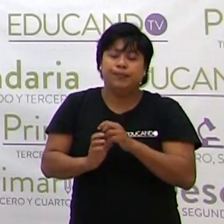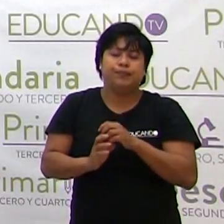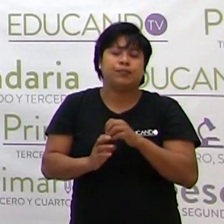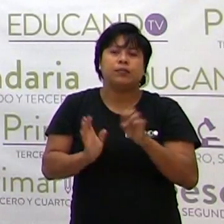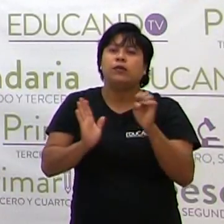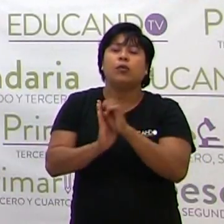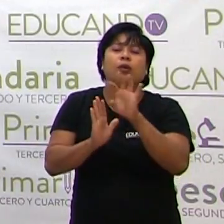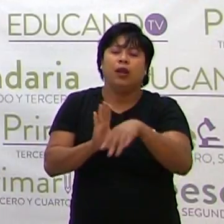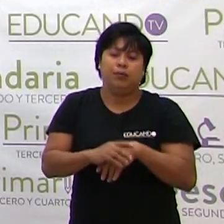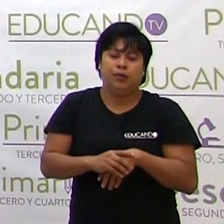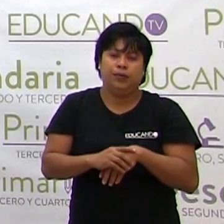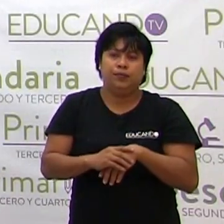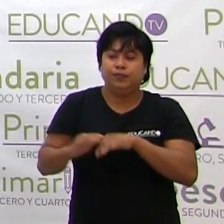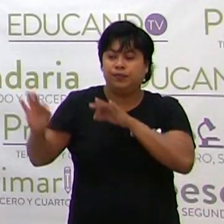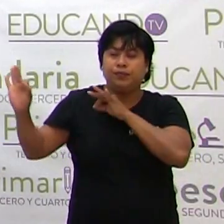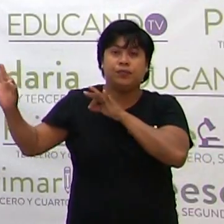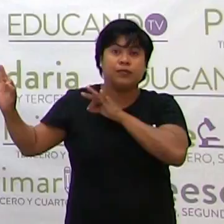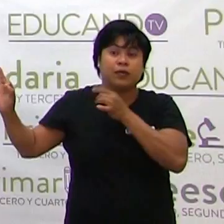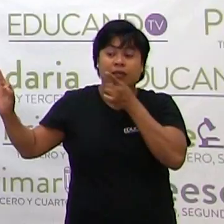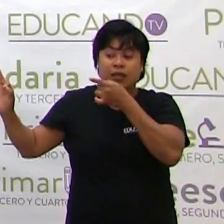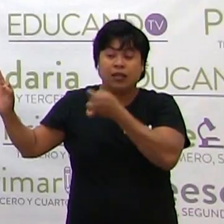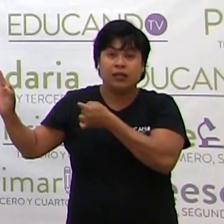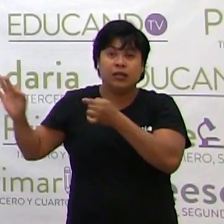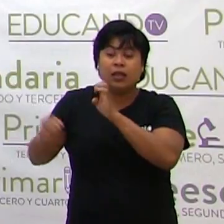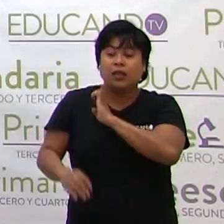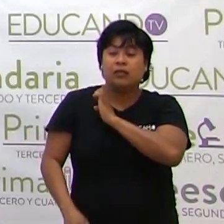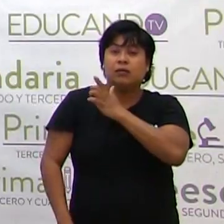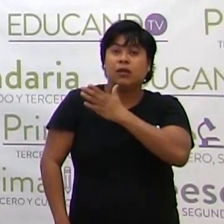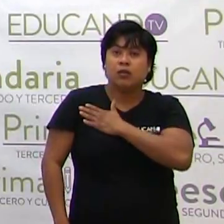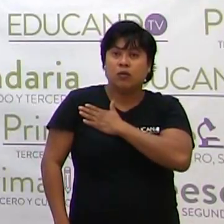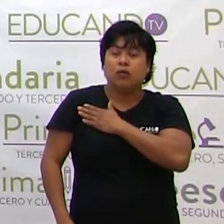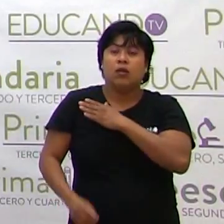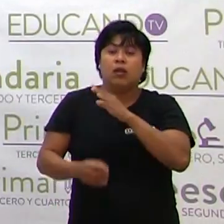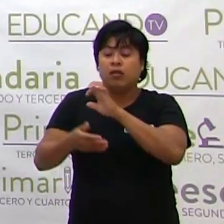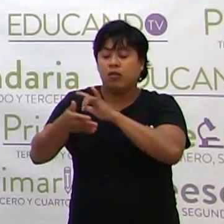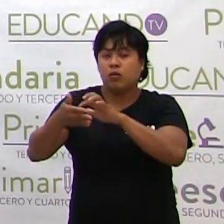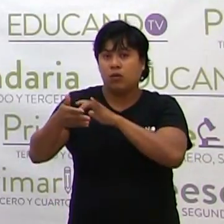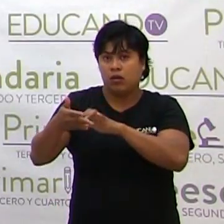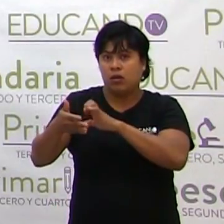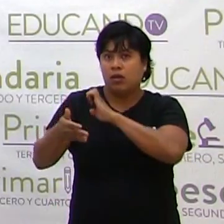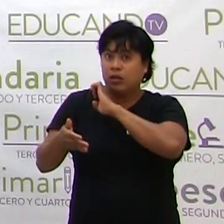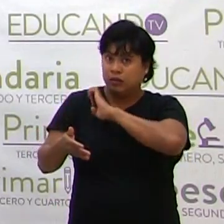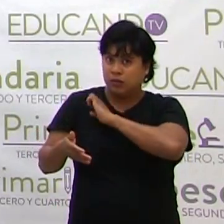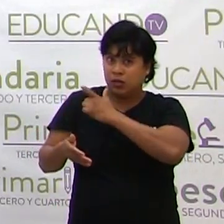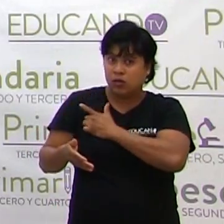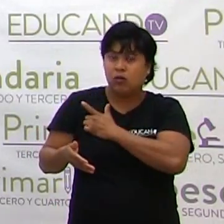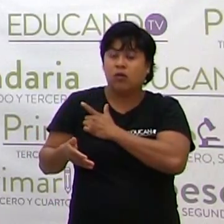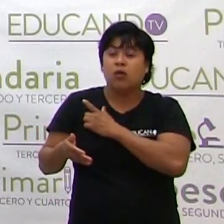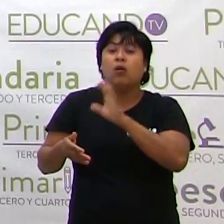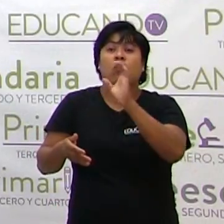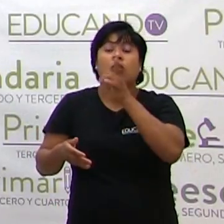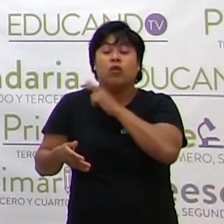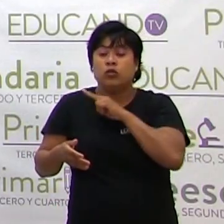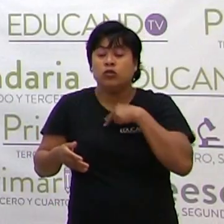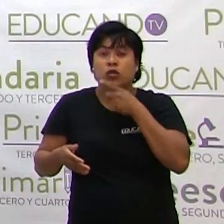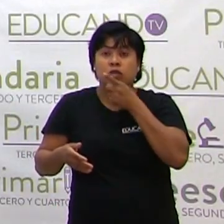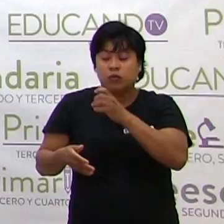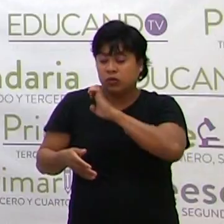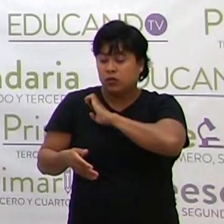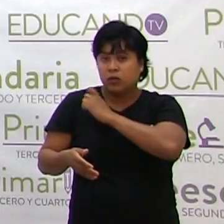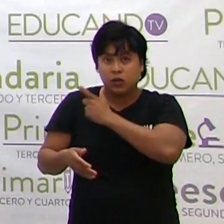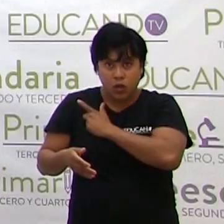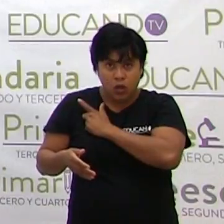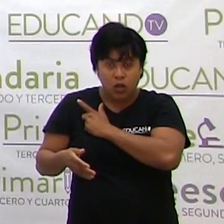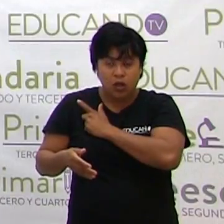ejemplo, aquí dice español lecturas. Al momento de referirnos a la materia de